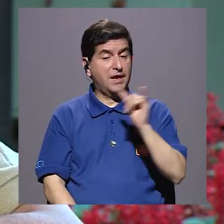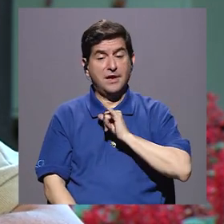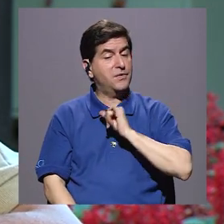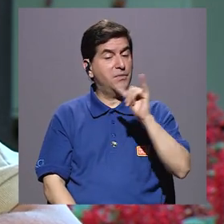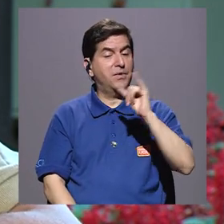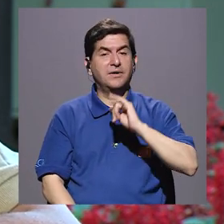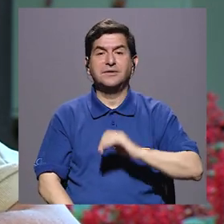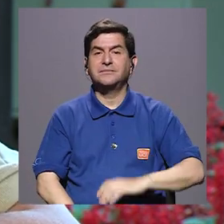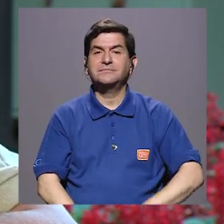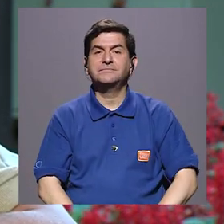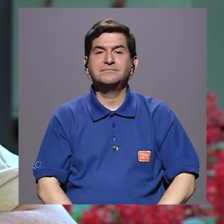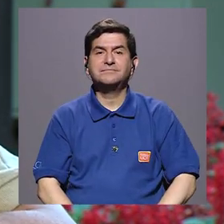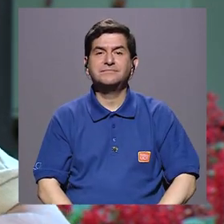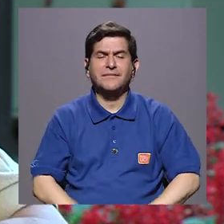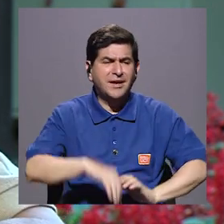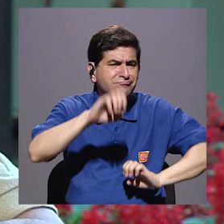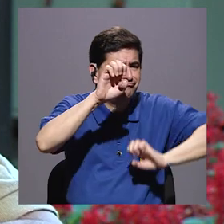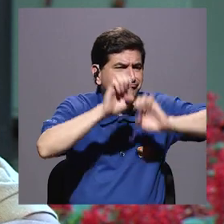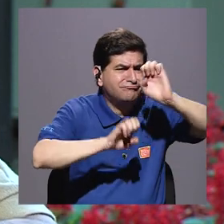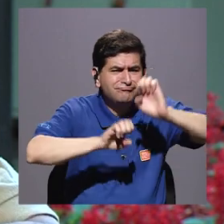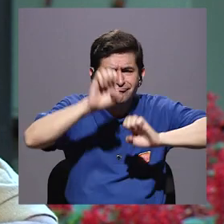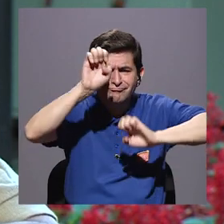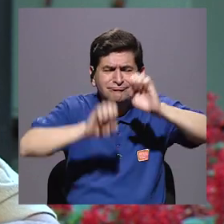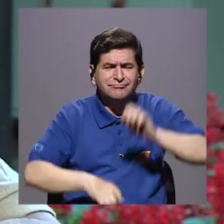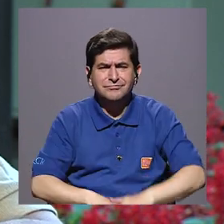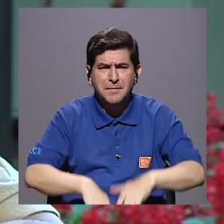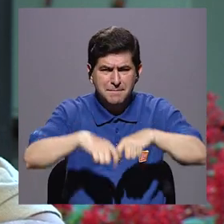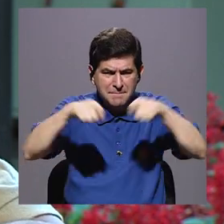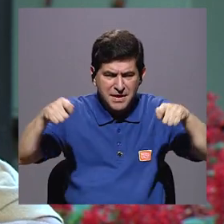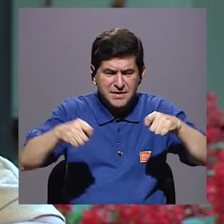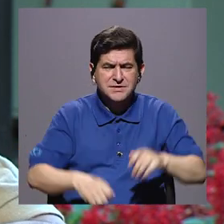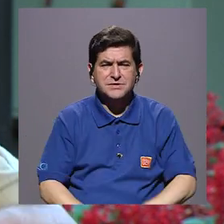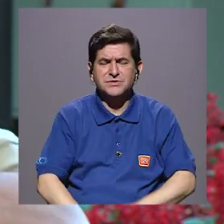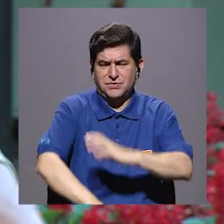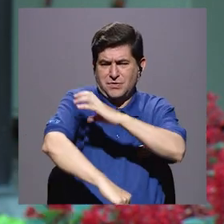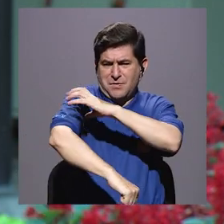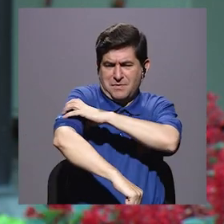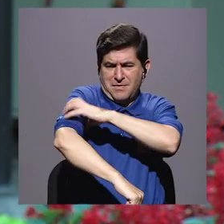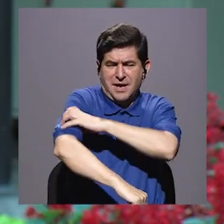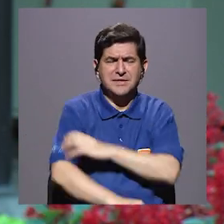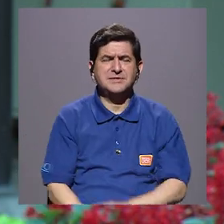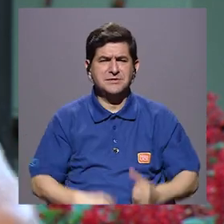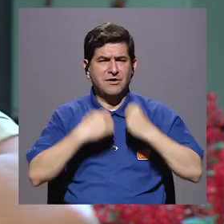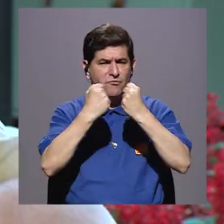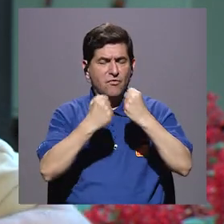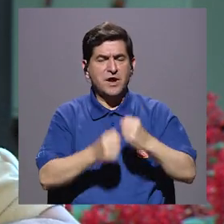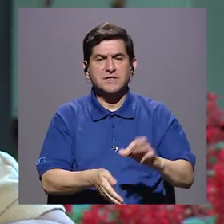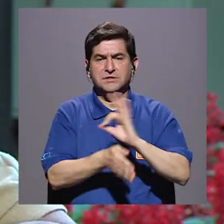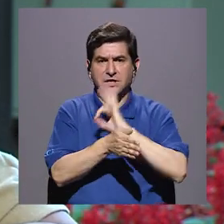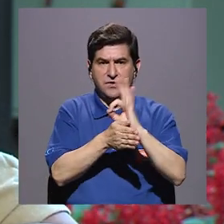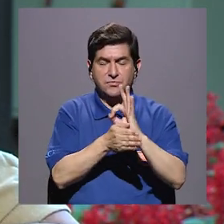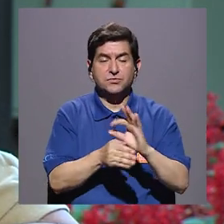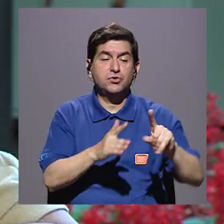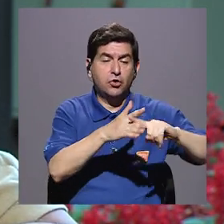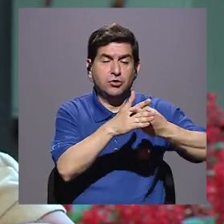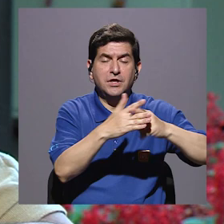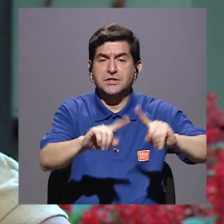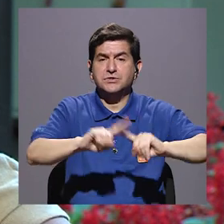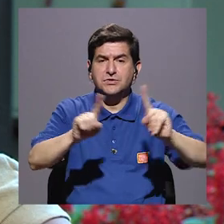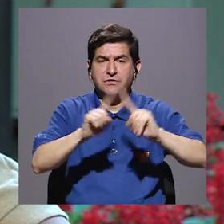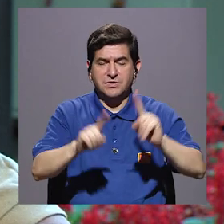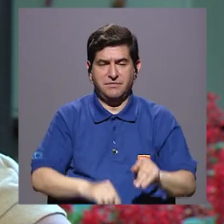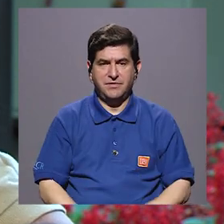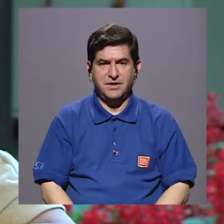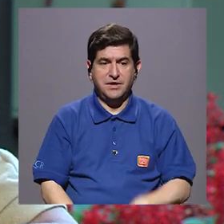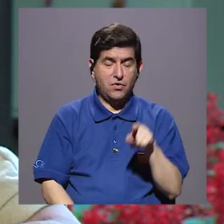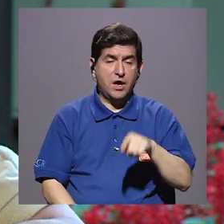manera, para evaluar la medición y la evaluación de la masa, la fuerza y la función muscular, también tienen que haber instrumentos